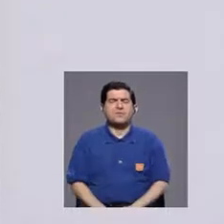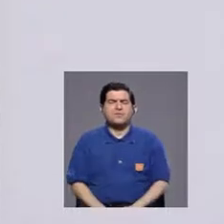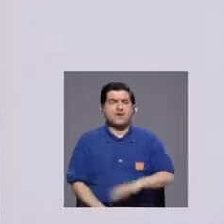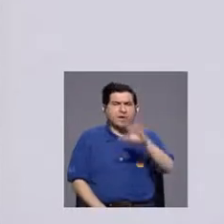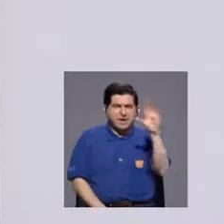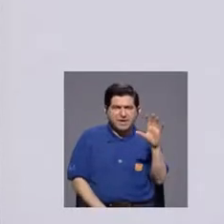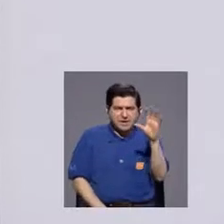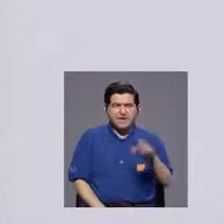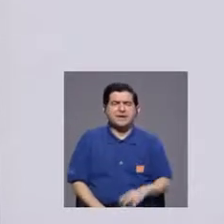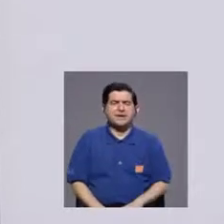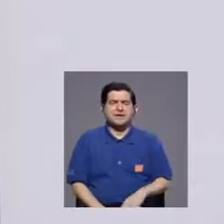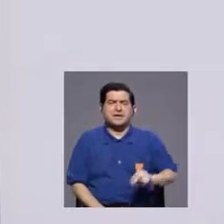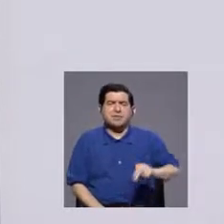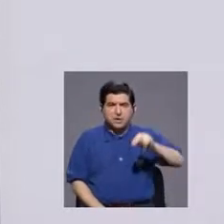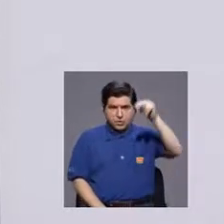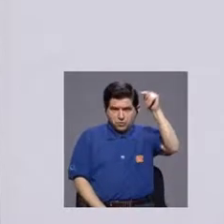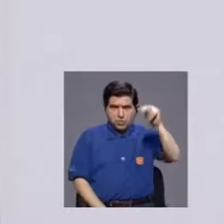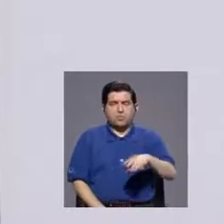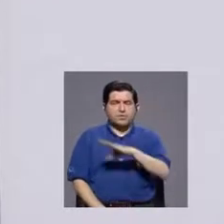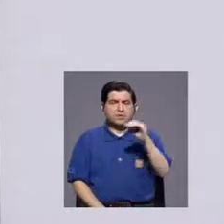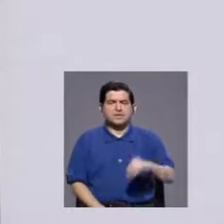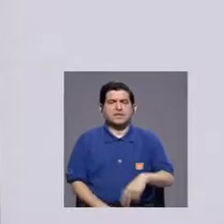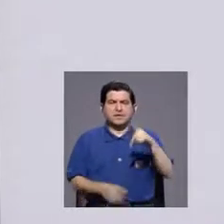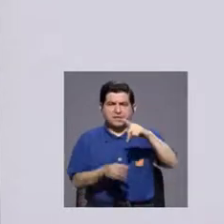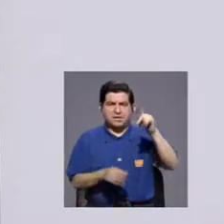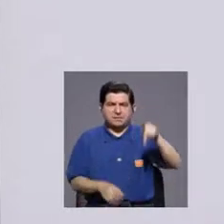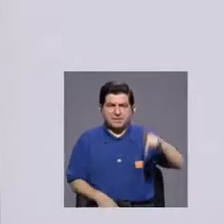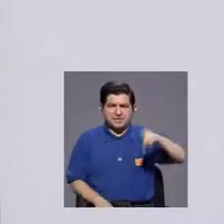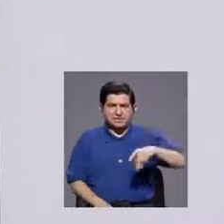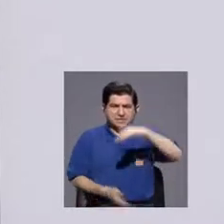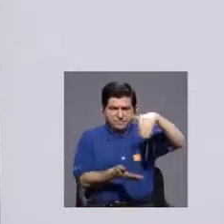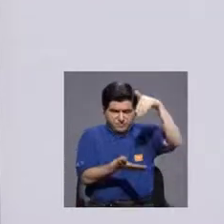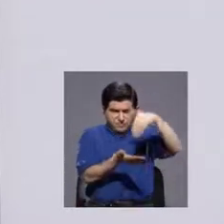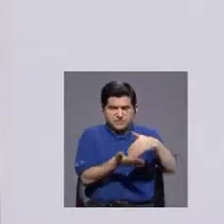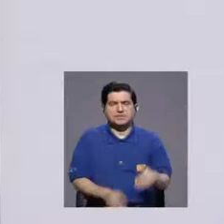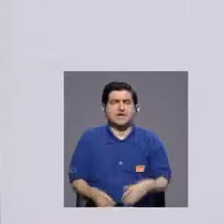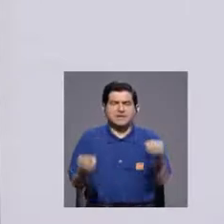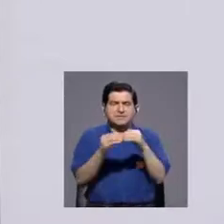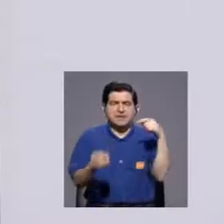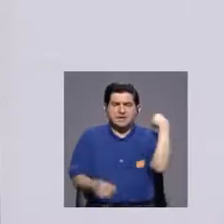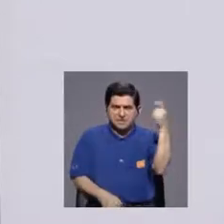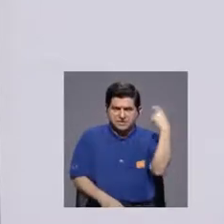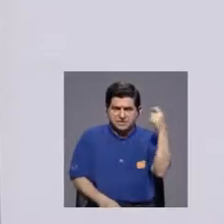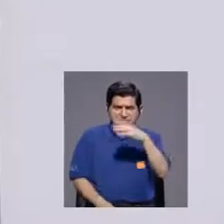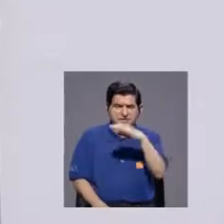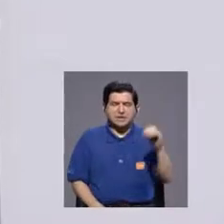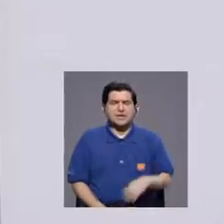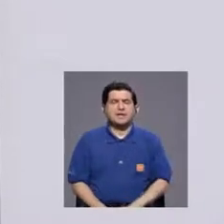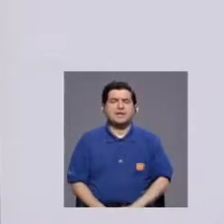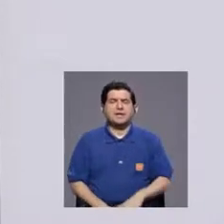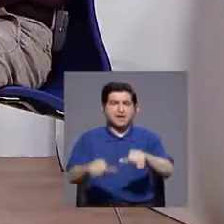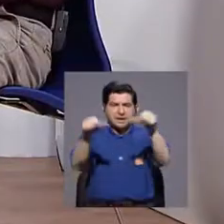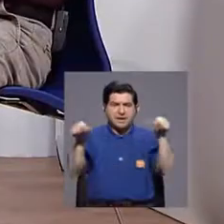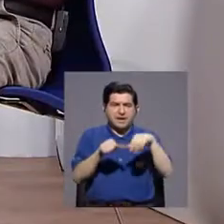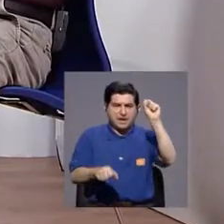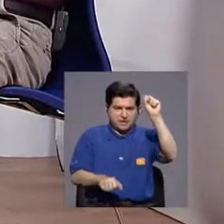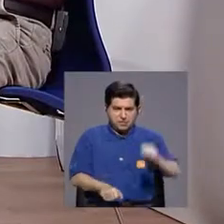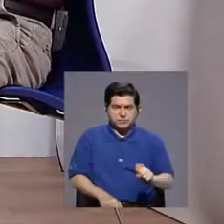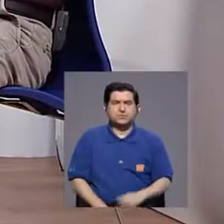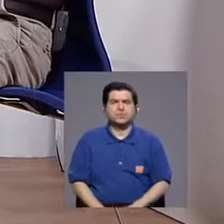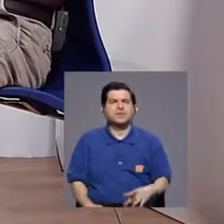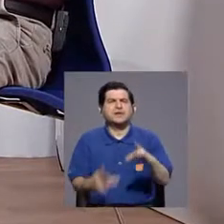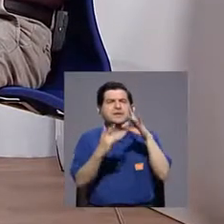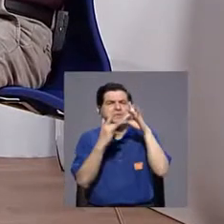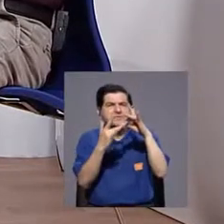huetar norte y pacífico central la de mayor producción son la zona chorotega y la zona brunca el chorro de gas